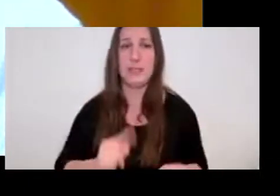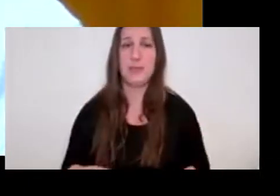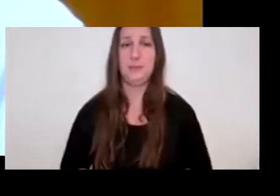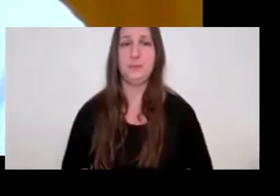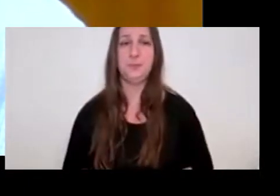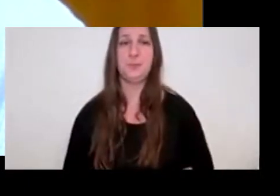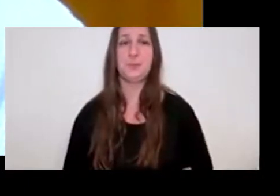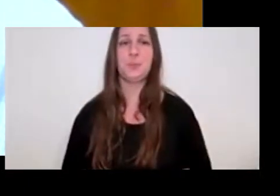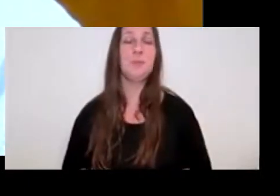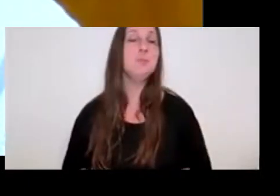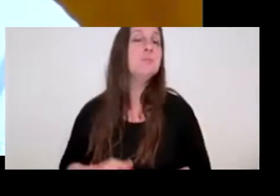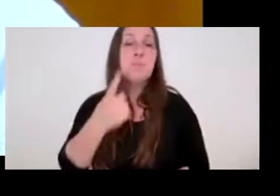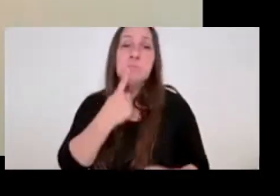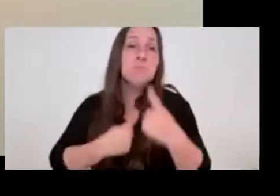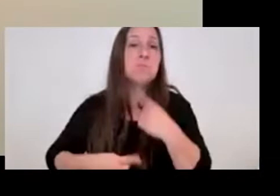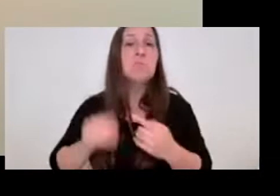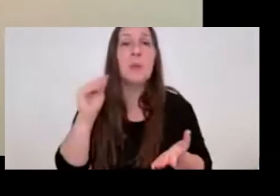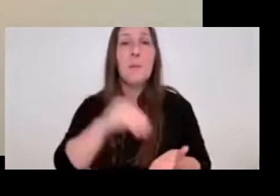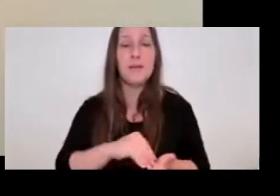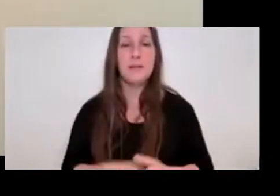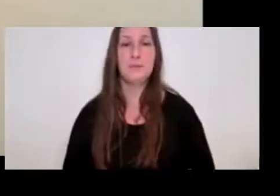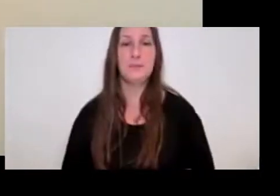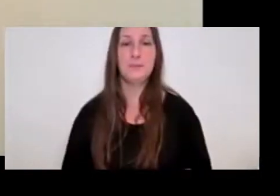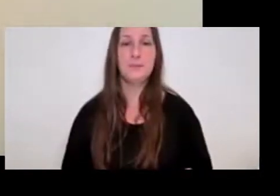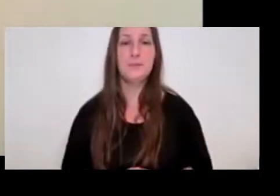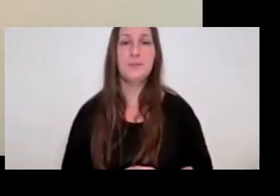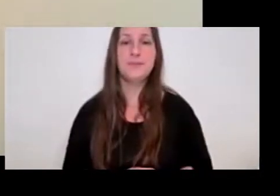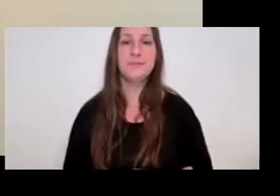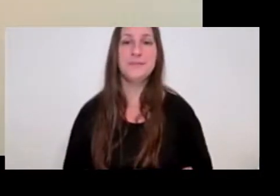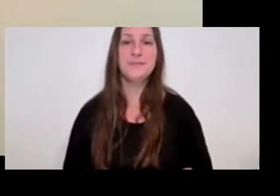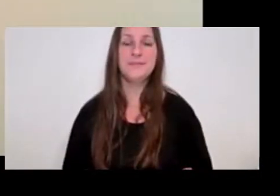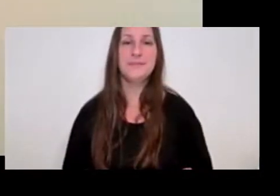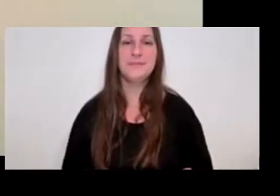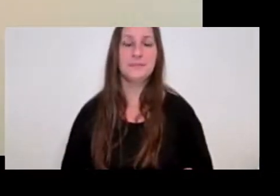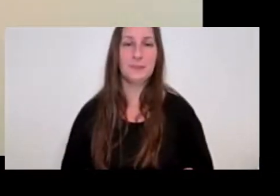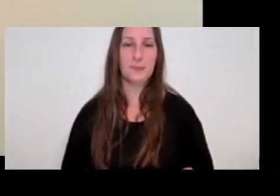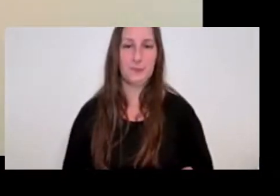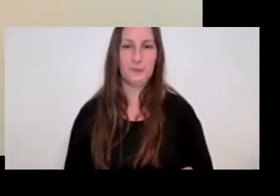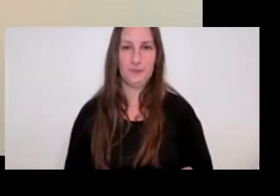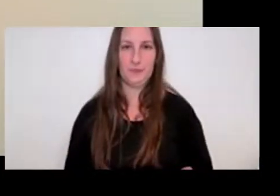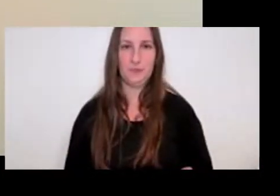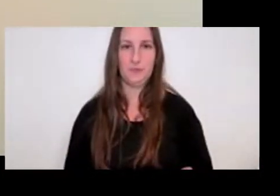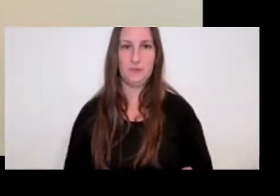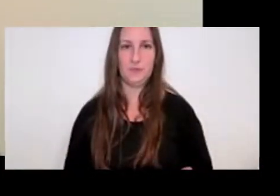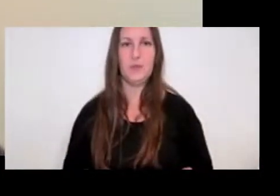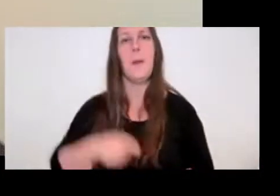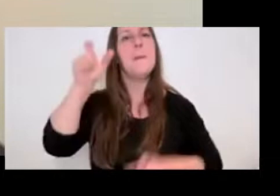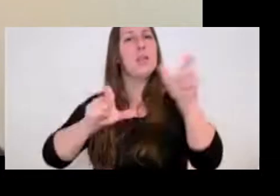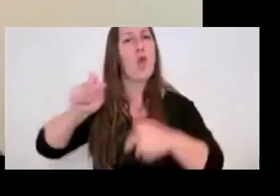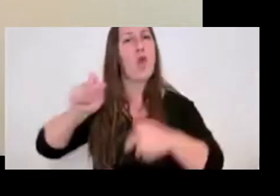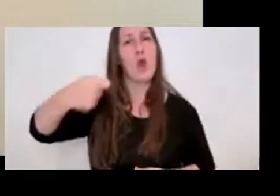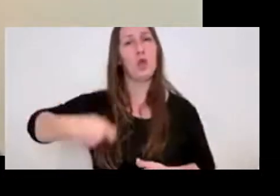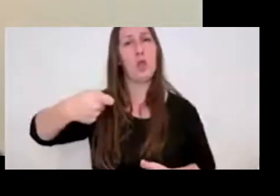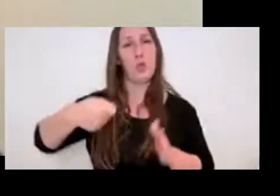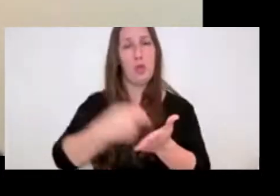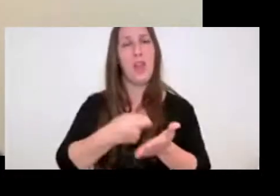¿No sé, alguna consulta más? Sí, tenemos otra. ¿O algún aporte? ¿Qué le sugeriría a los contribuyentes que hagan por